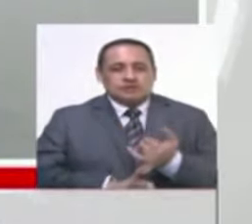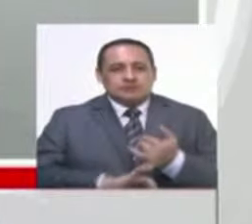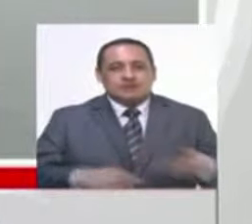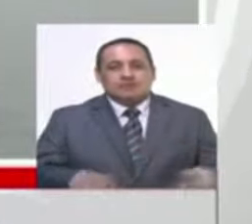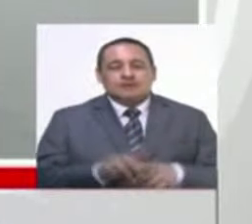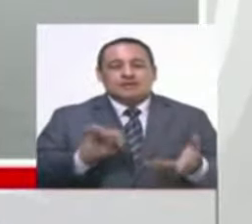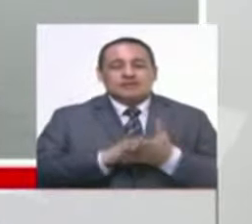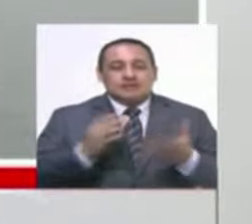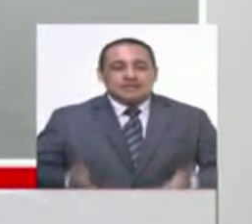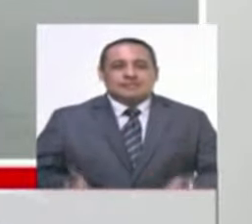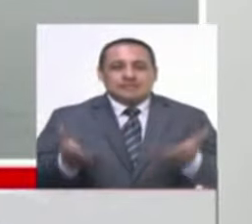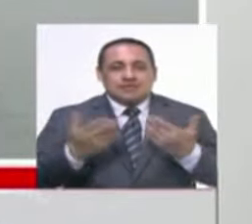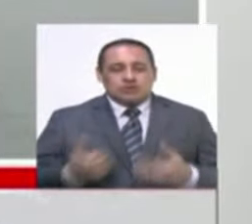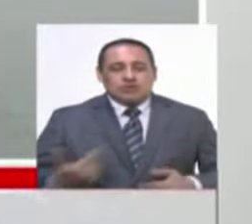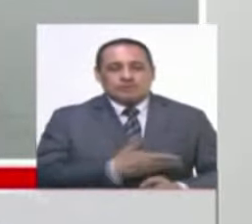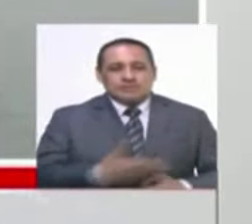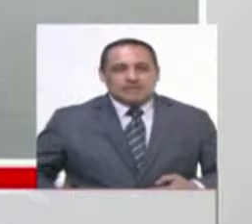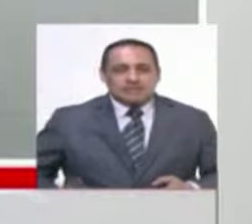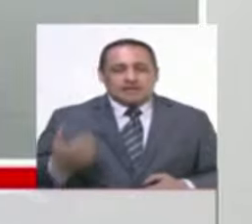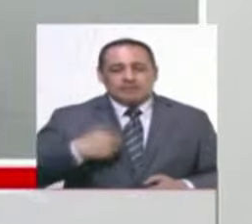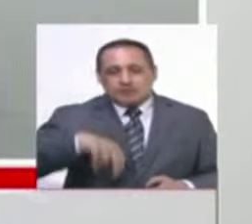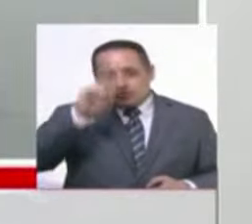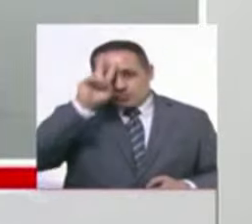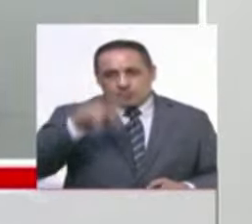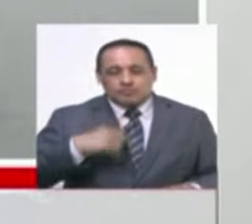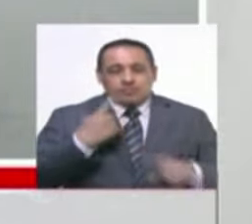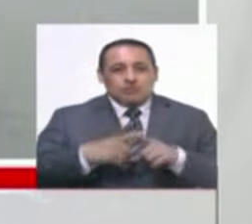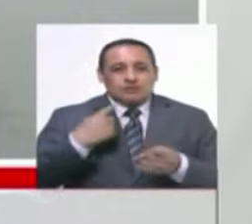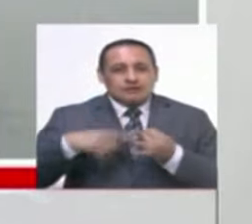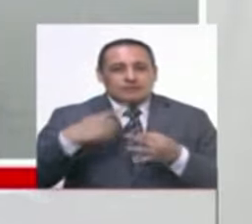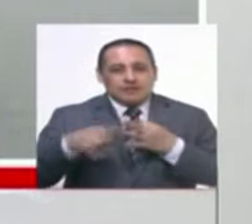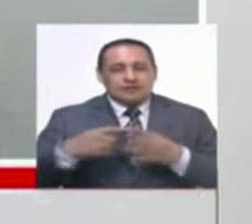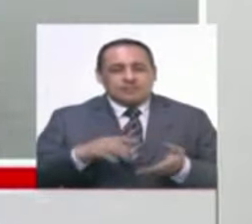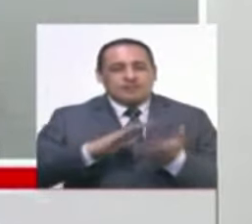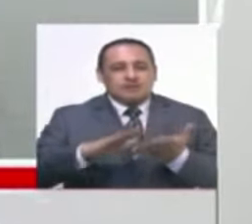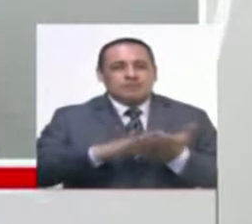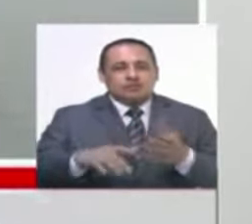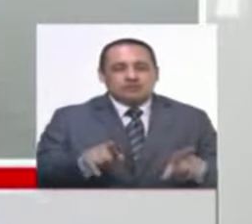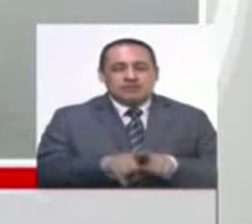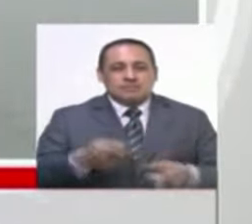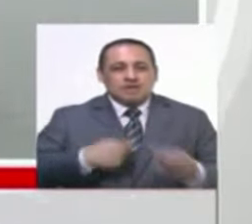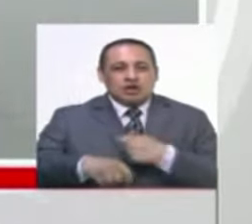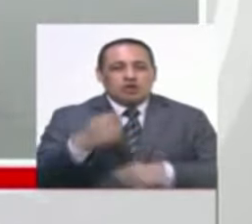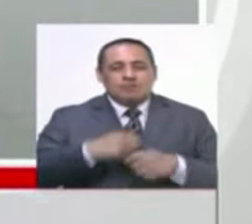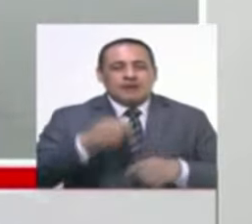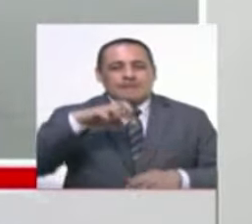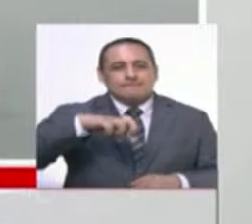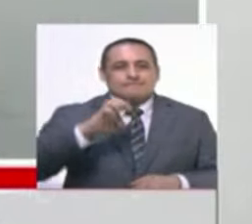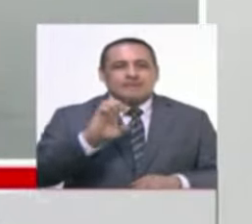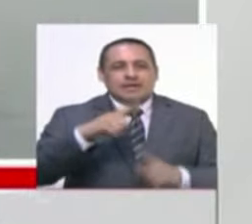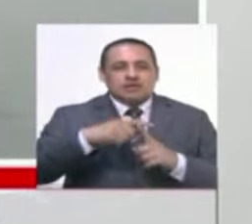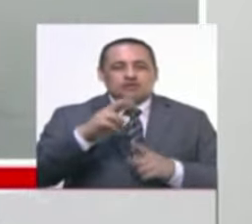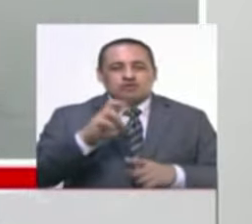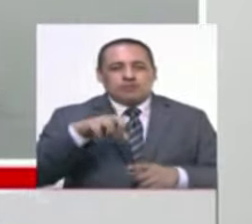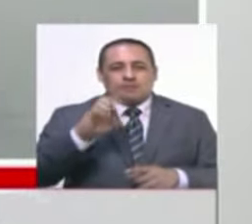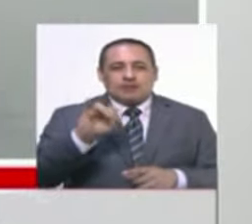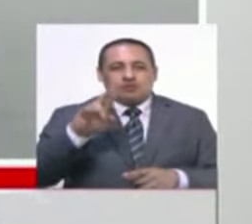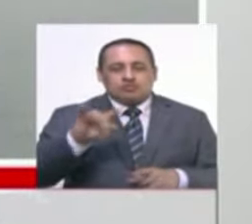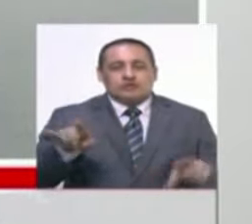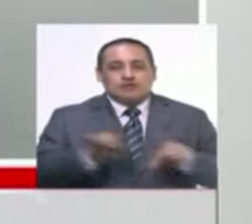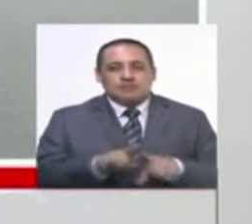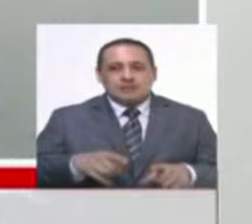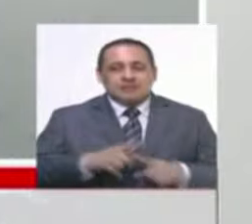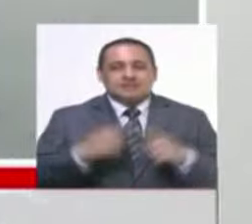para ser entregados al presidente de la República, producto de las licitaciones que había en Petroperú. Y